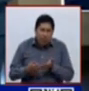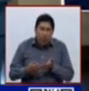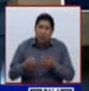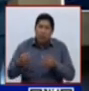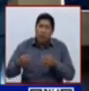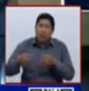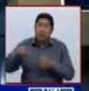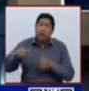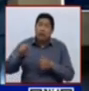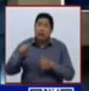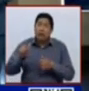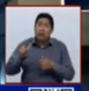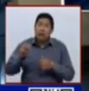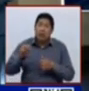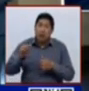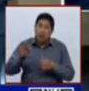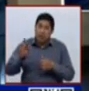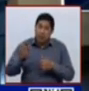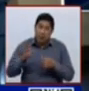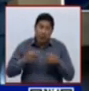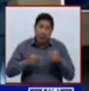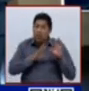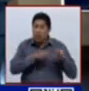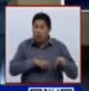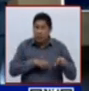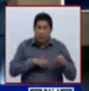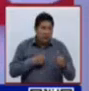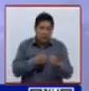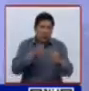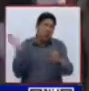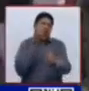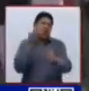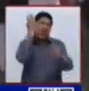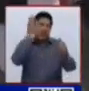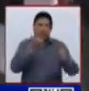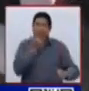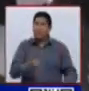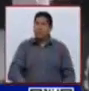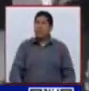The Strongest. Sí, incluso tuvieron que corretear a los revendedores.